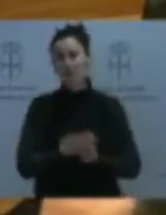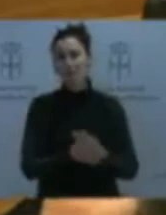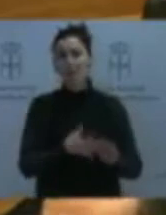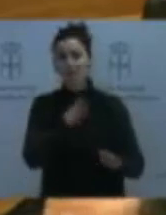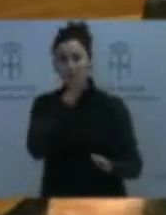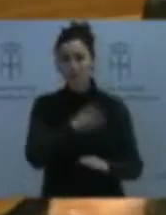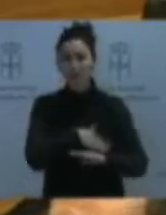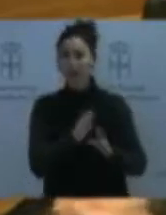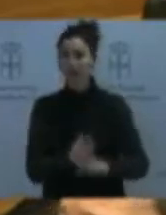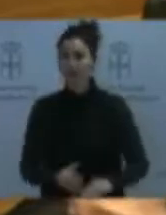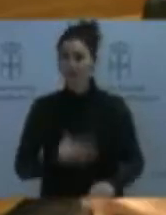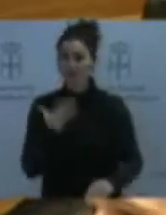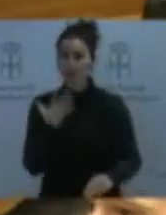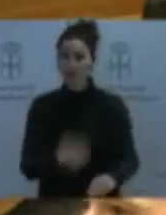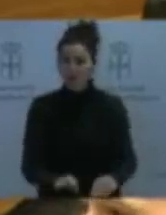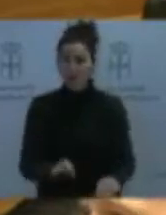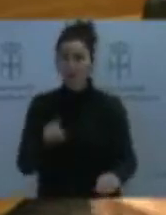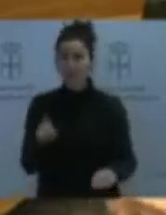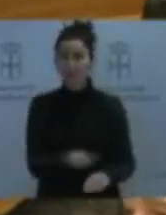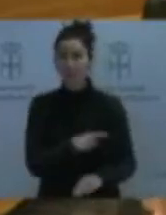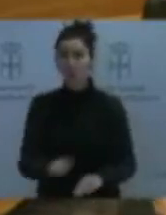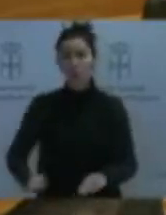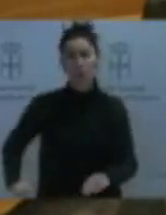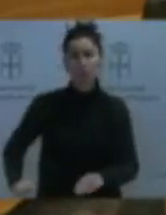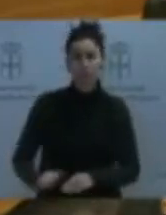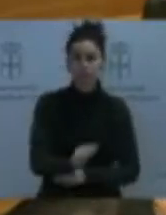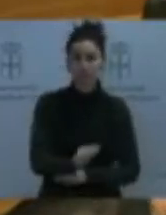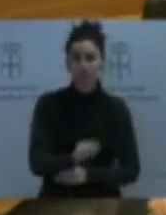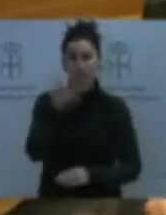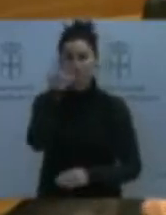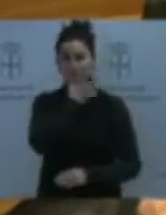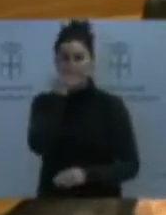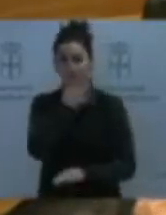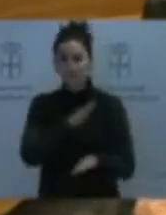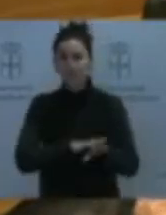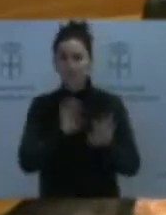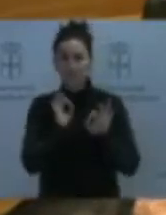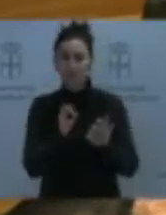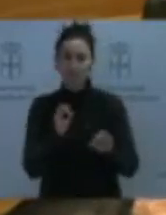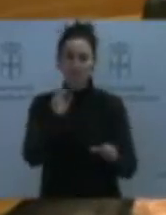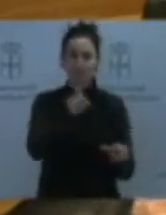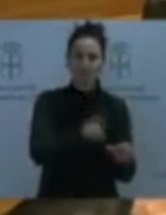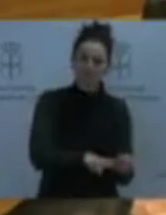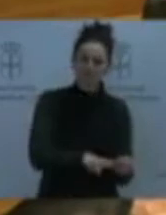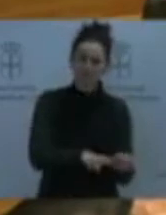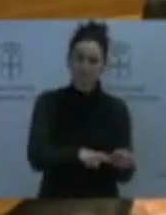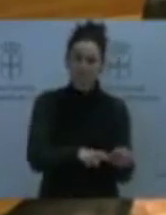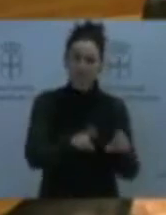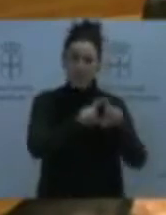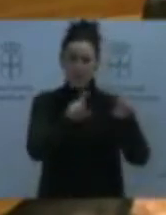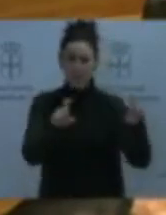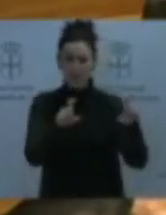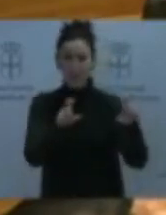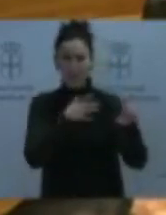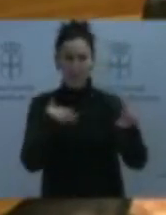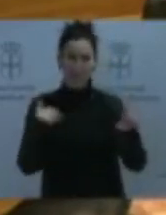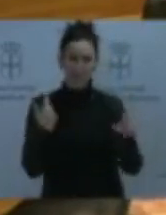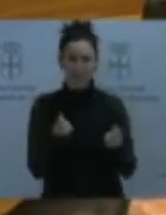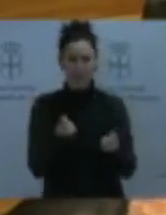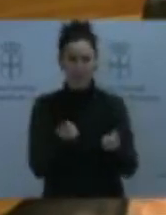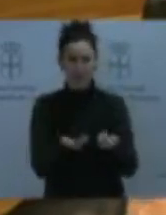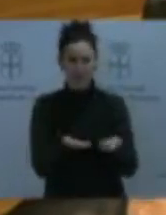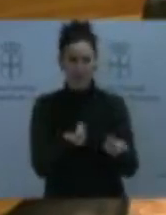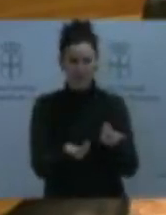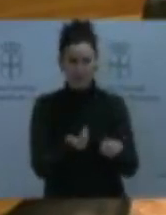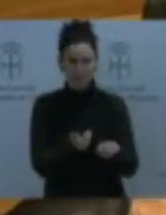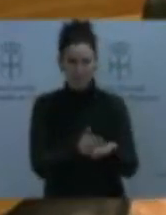inversores nada fiables que puedan entrar en esta empresa con intenciones especulativas, tomara a través de